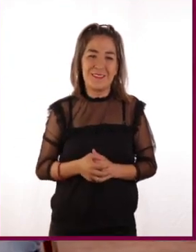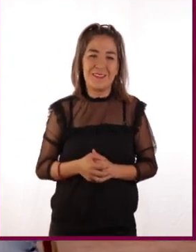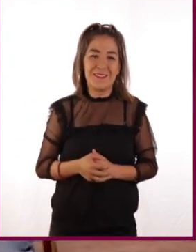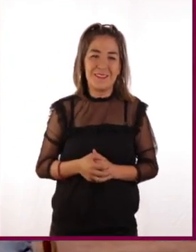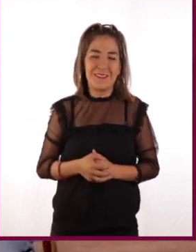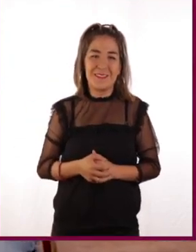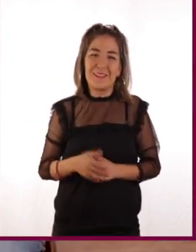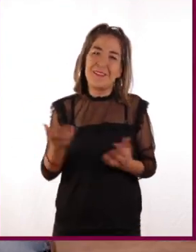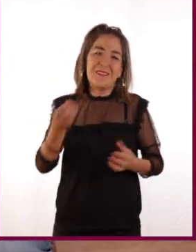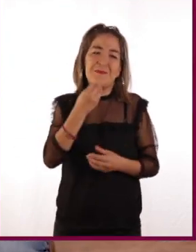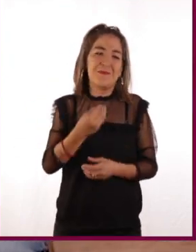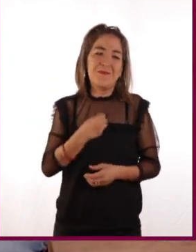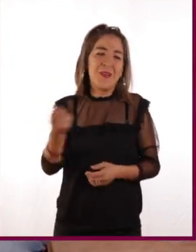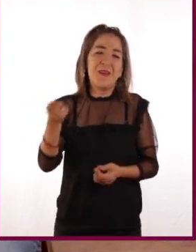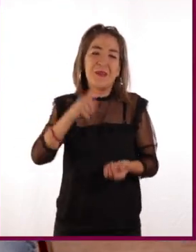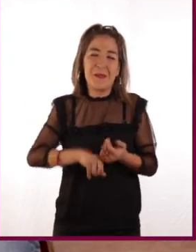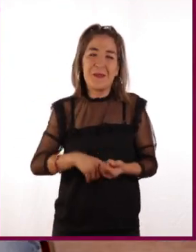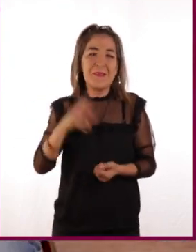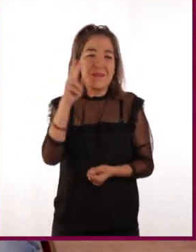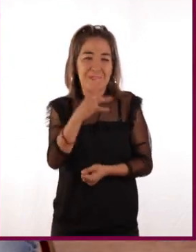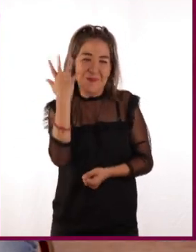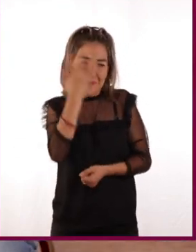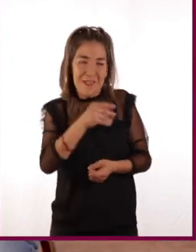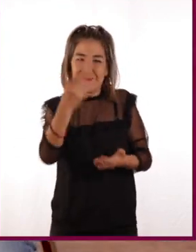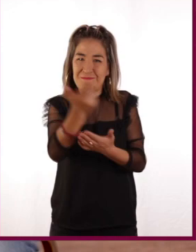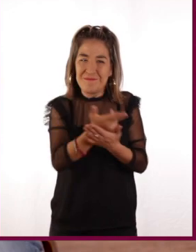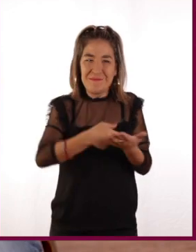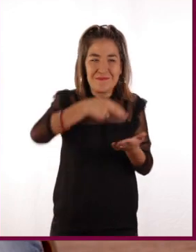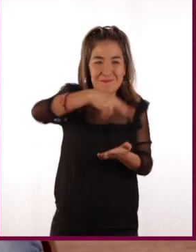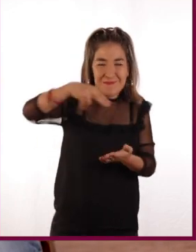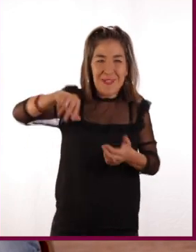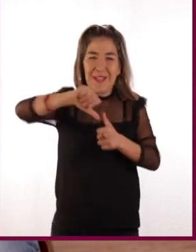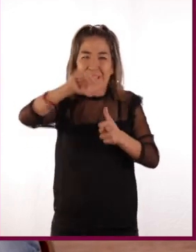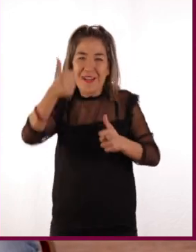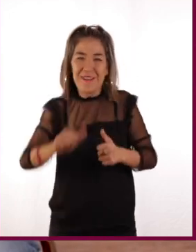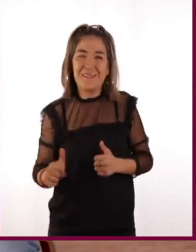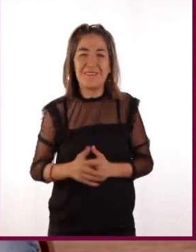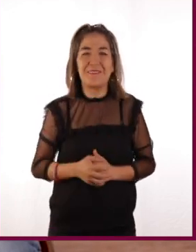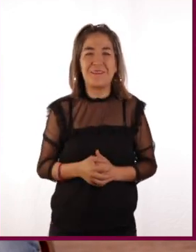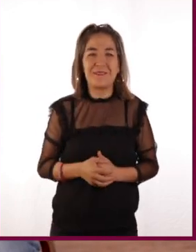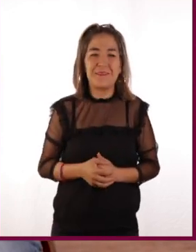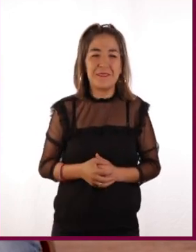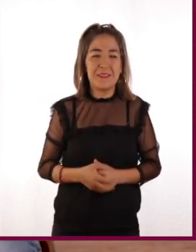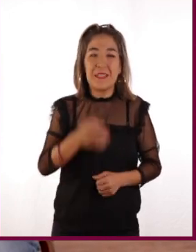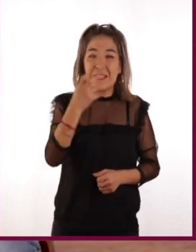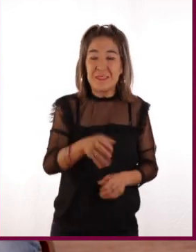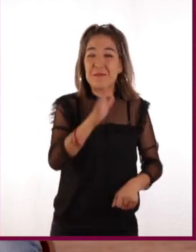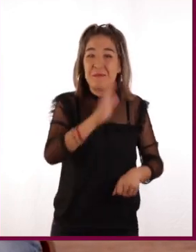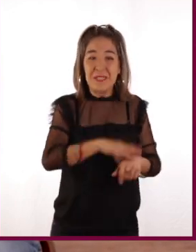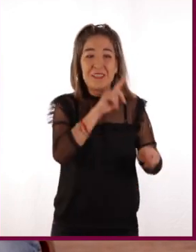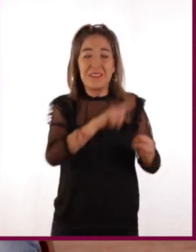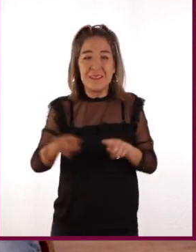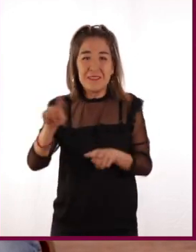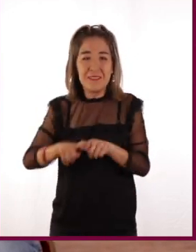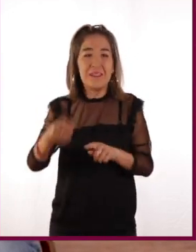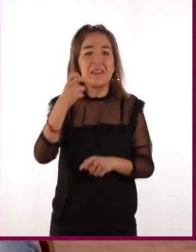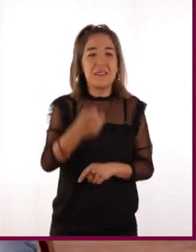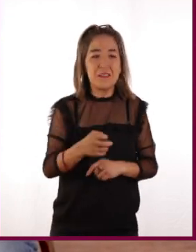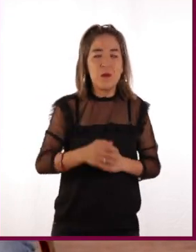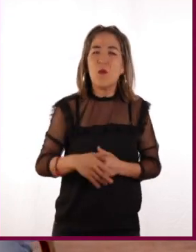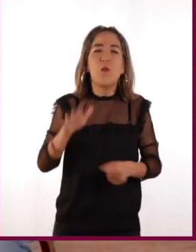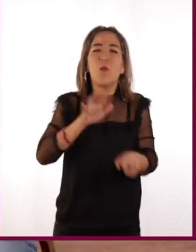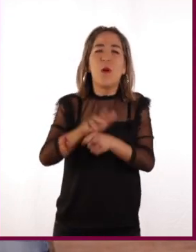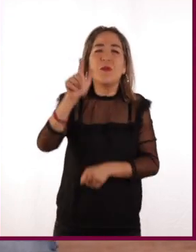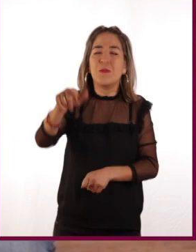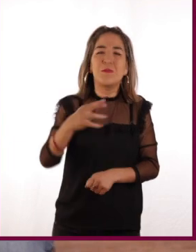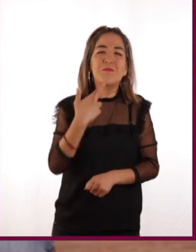No, tampoco seas tan dura contigo misma. Mira qué bien nos quedaron nuestras obras de arte. Y de todas las corrientes